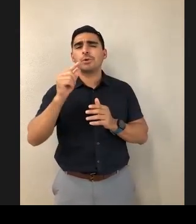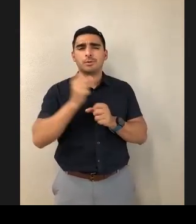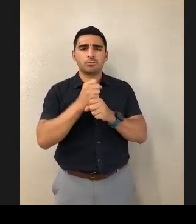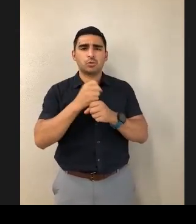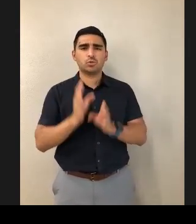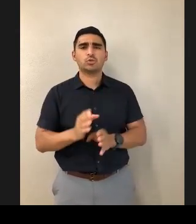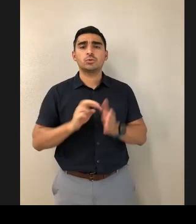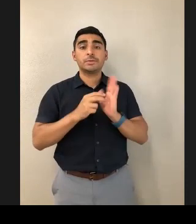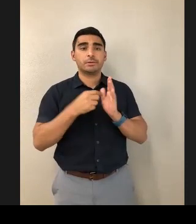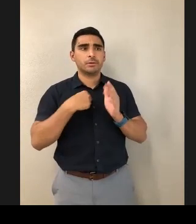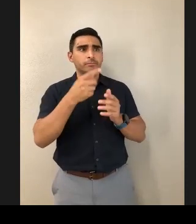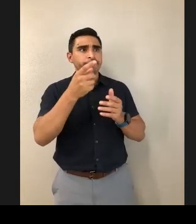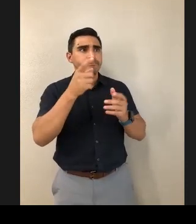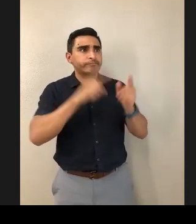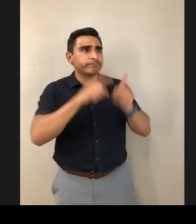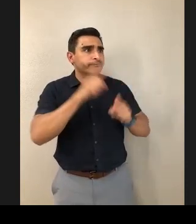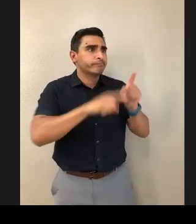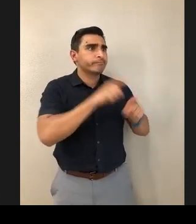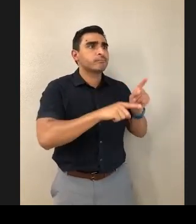que